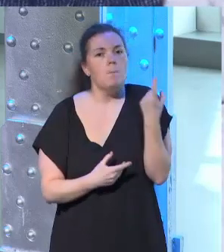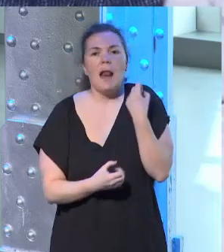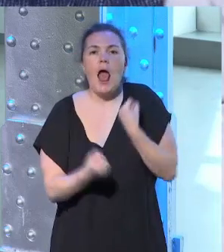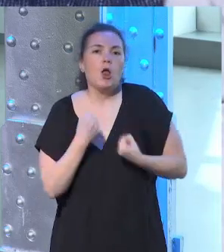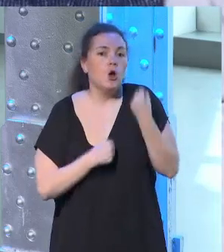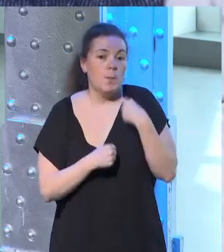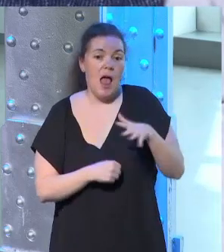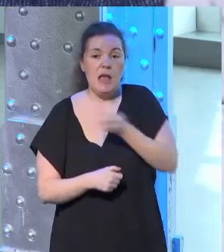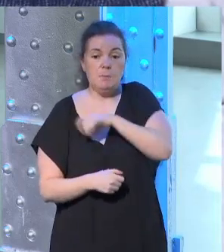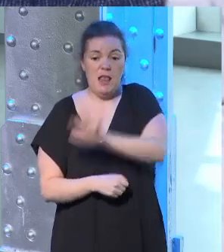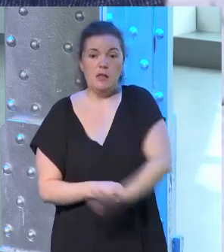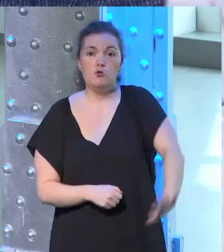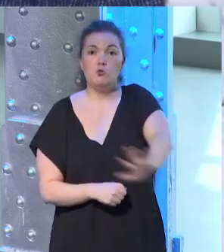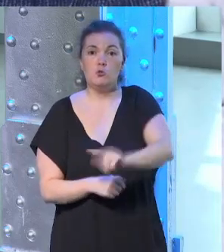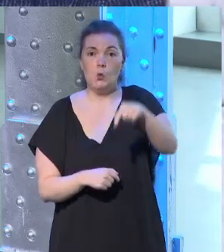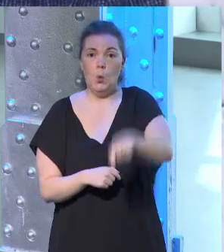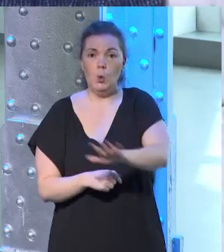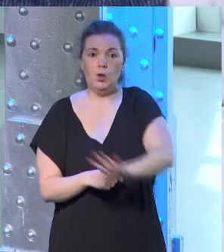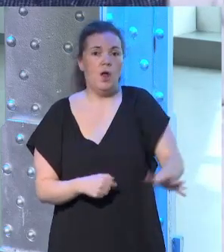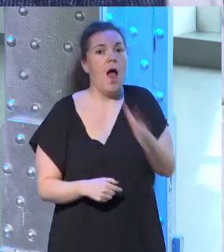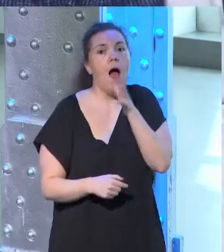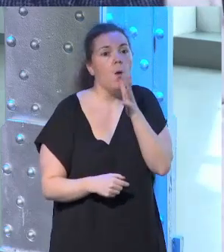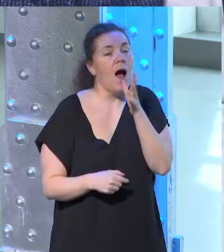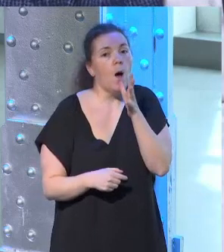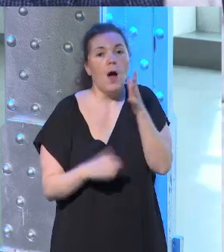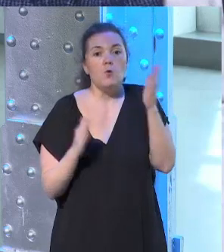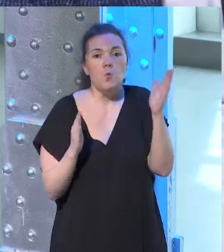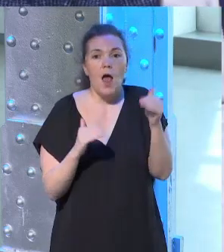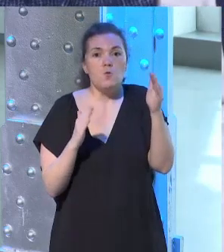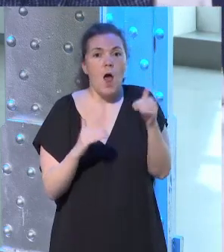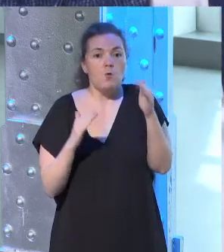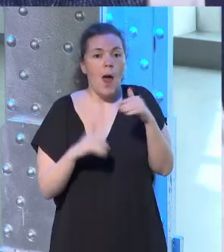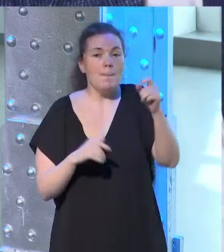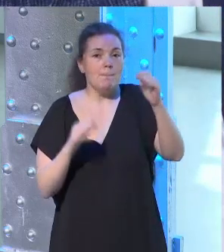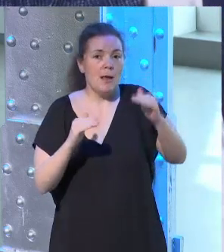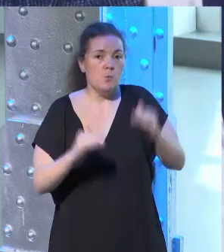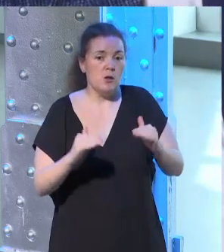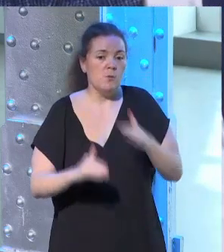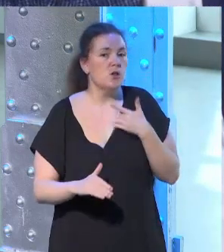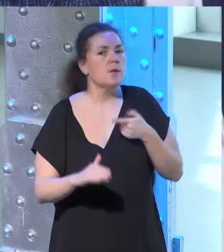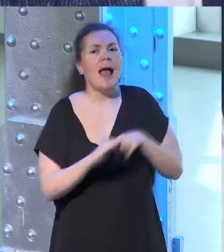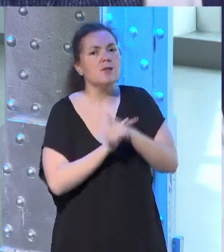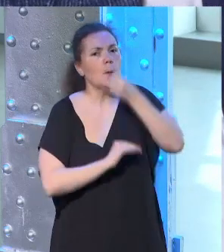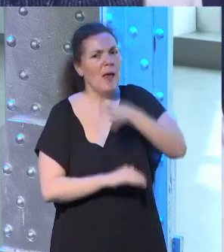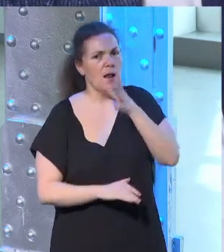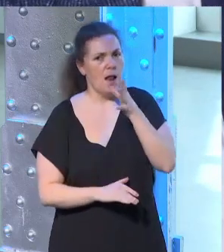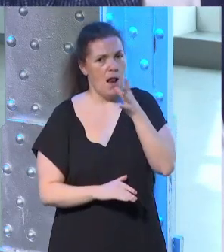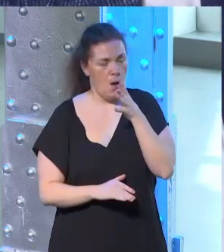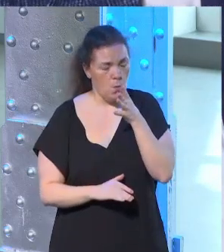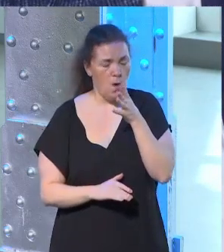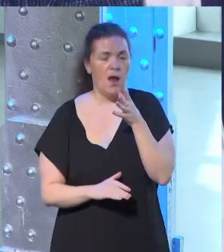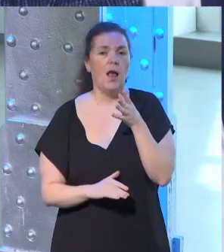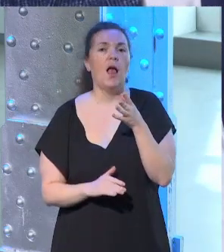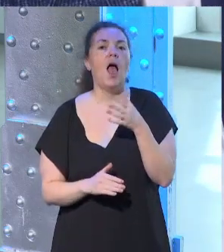sur de España, en medio país, está basada en el agua, y agua no hay, cada vez es más escasa y un bien que hay que gestionar bien. Me remito a los